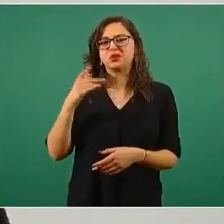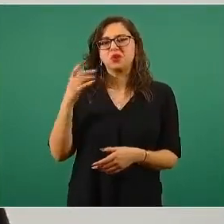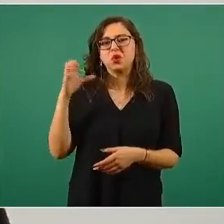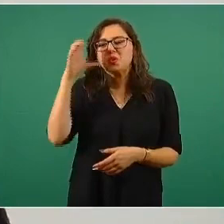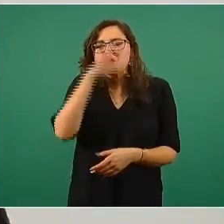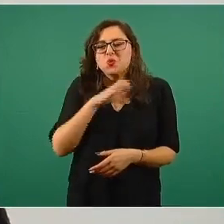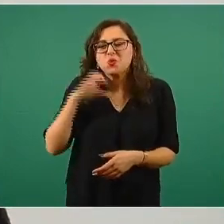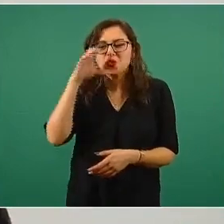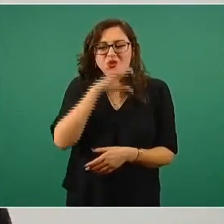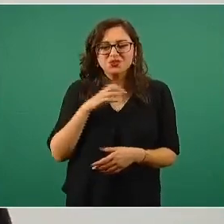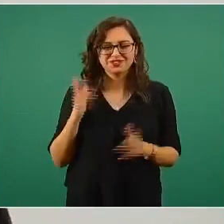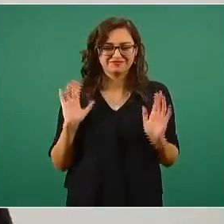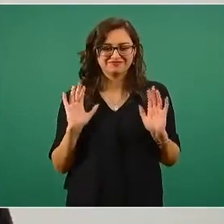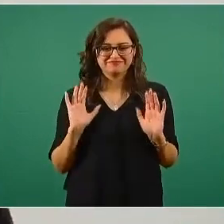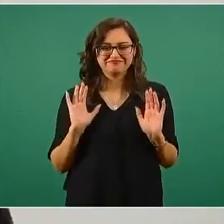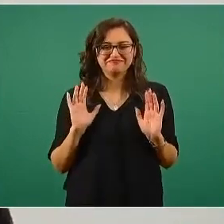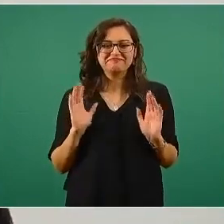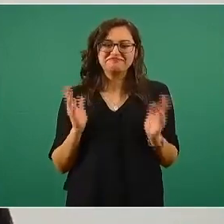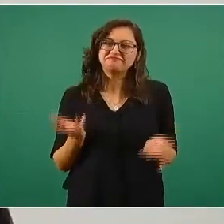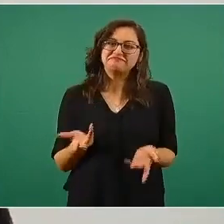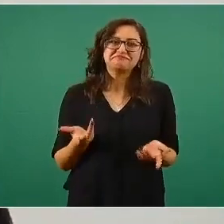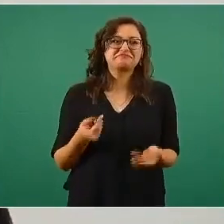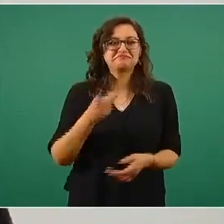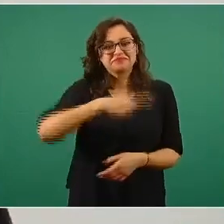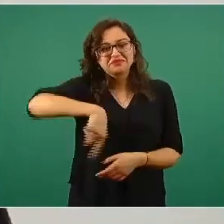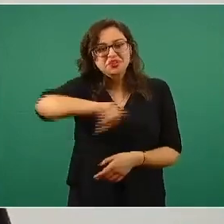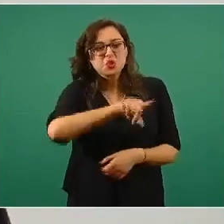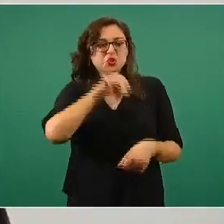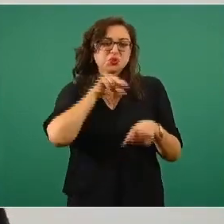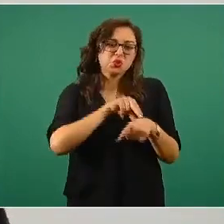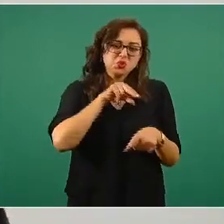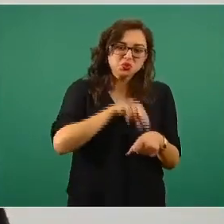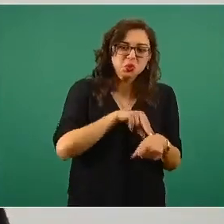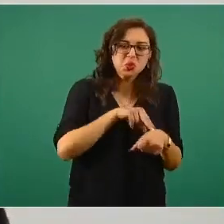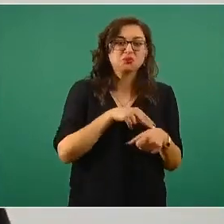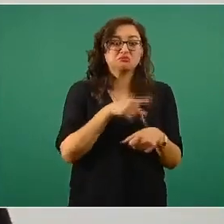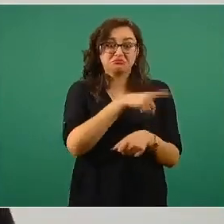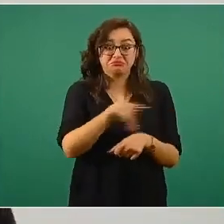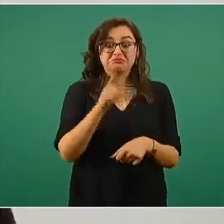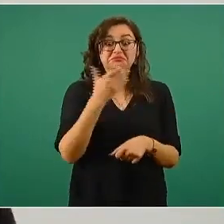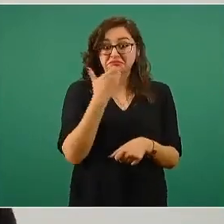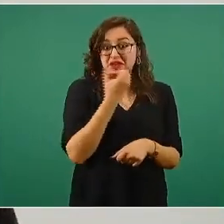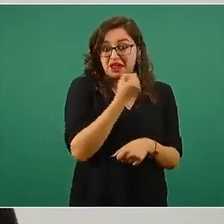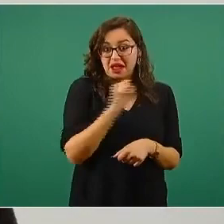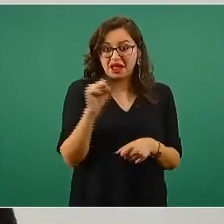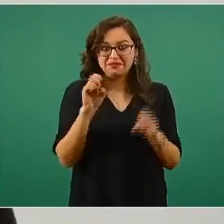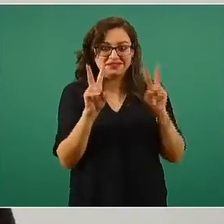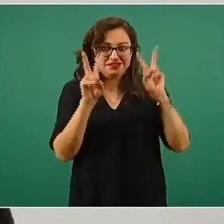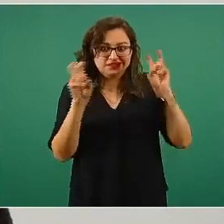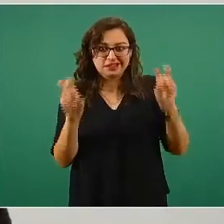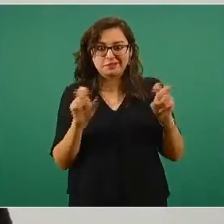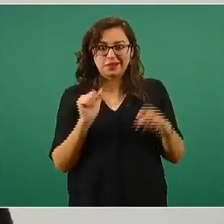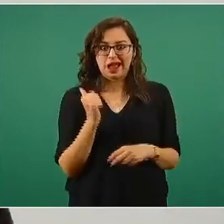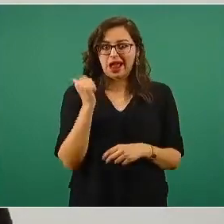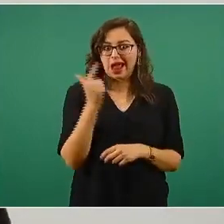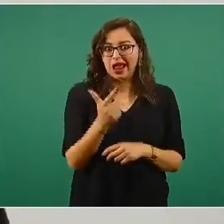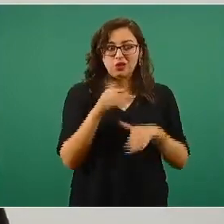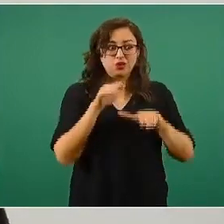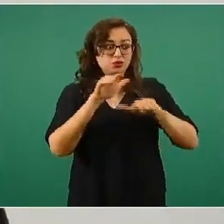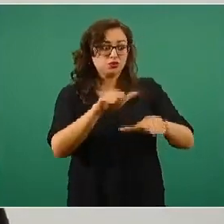o obviamente el grupo, sobre todo de médicos y a lo mejor aquellos que están especializados en algunas áreas de